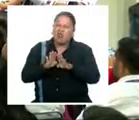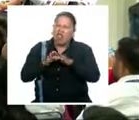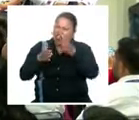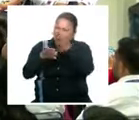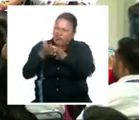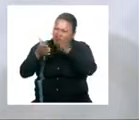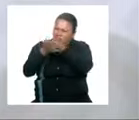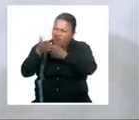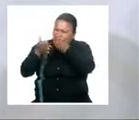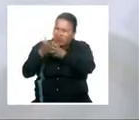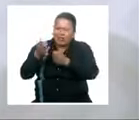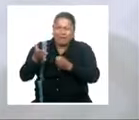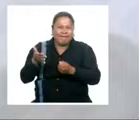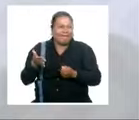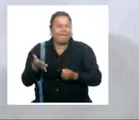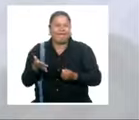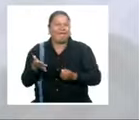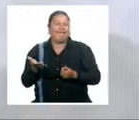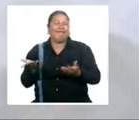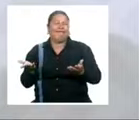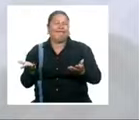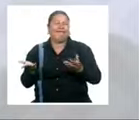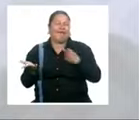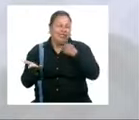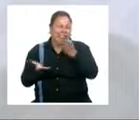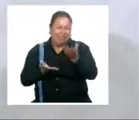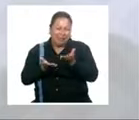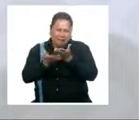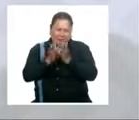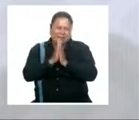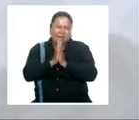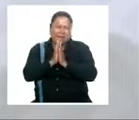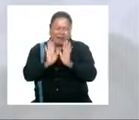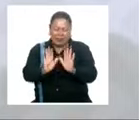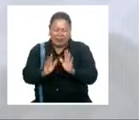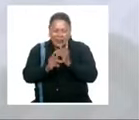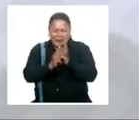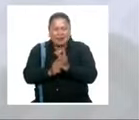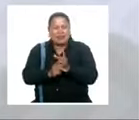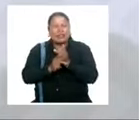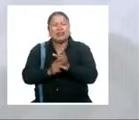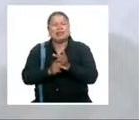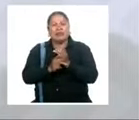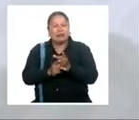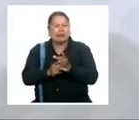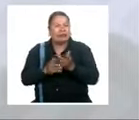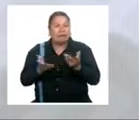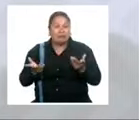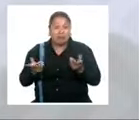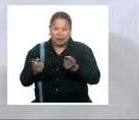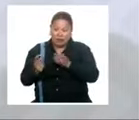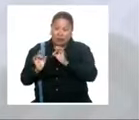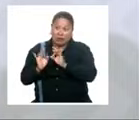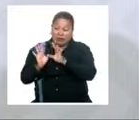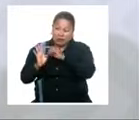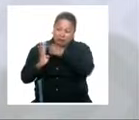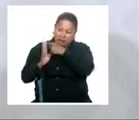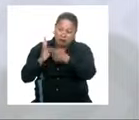piñata. Yo les pido que tengan paciencia, que cualquiera que cometa un